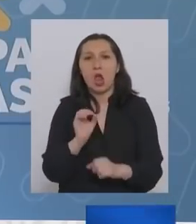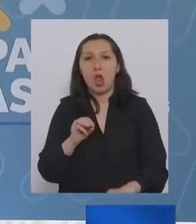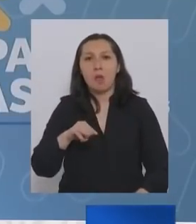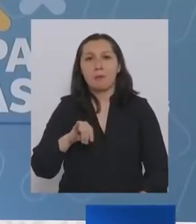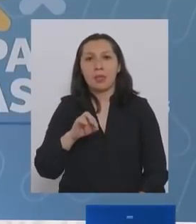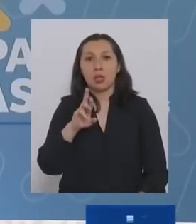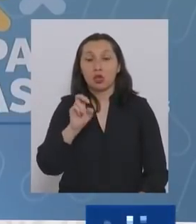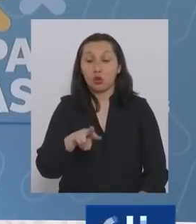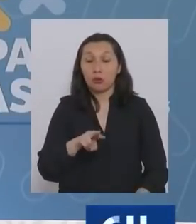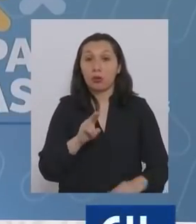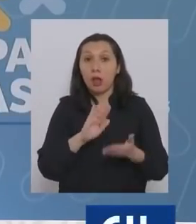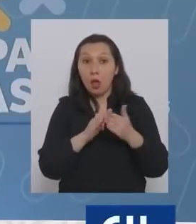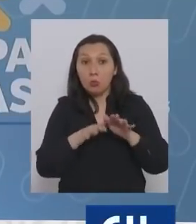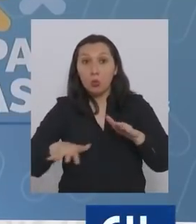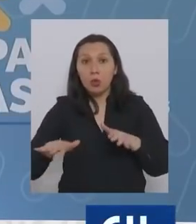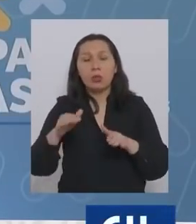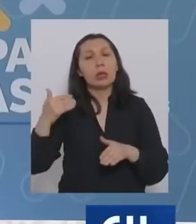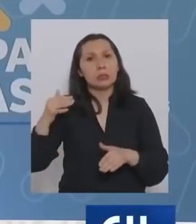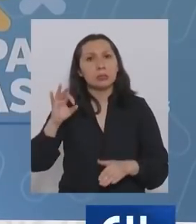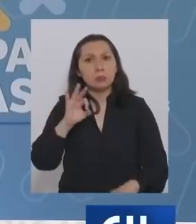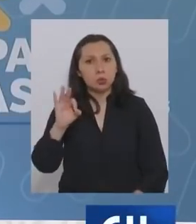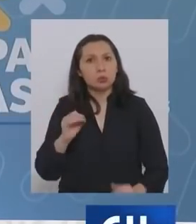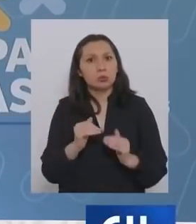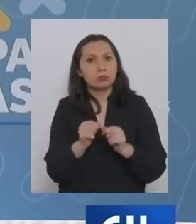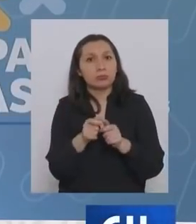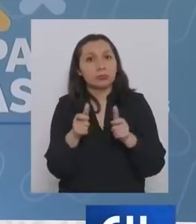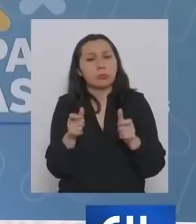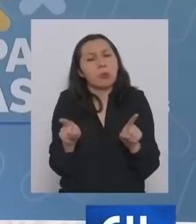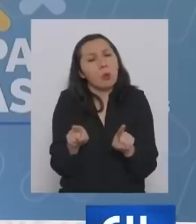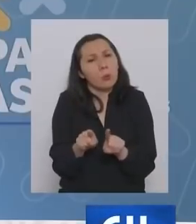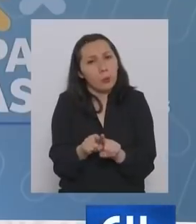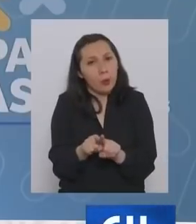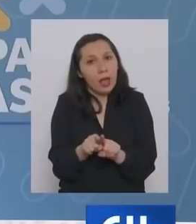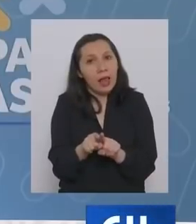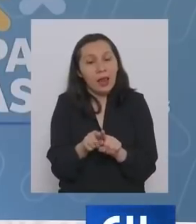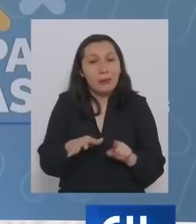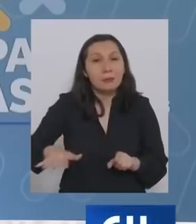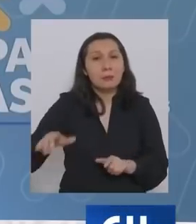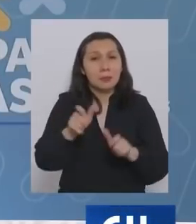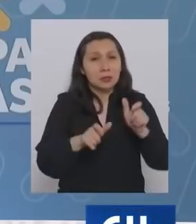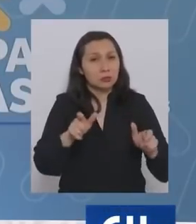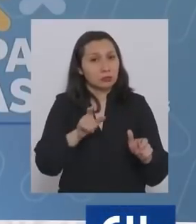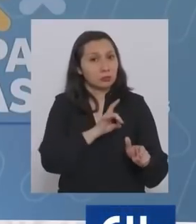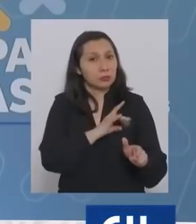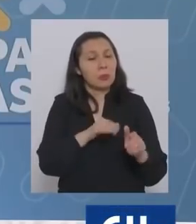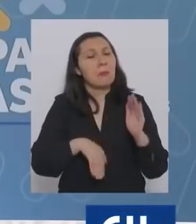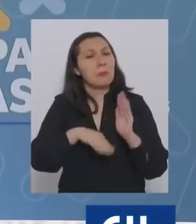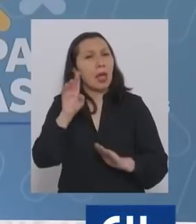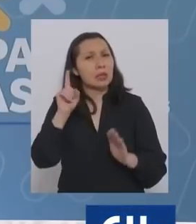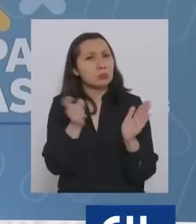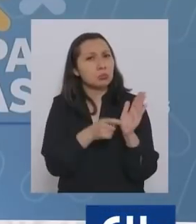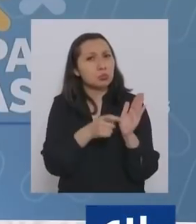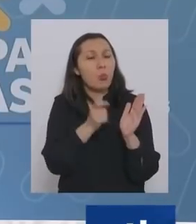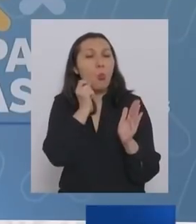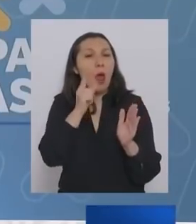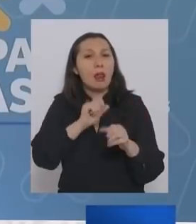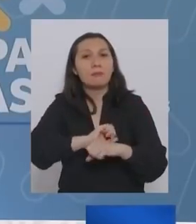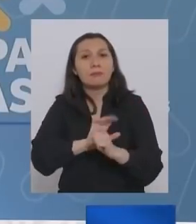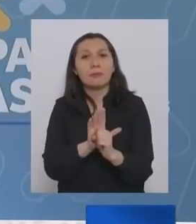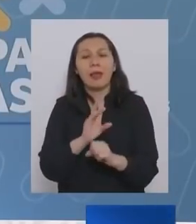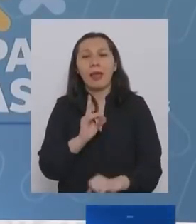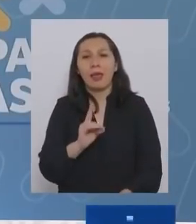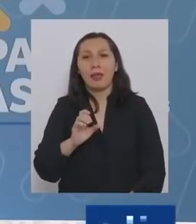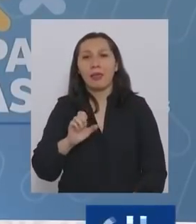comunidad también es un porcentaje ya importante, aunque en la comunidad todavía sigue predominando la variante